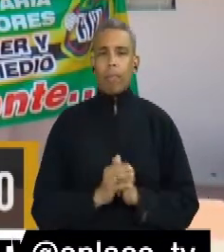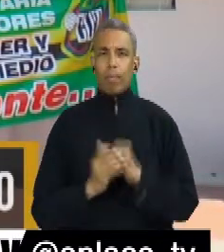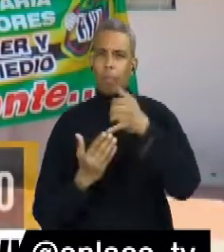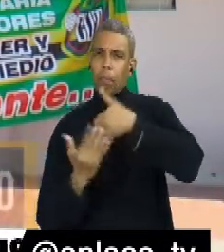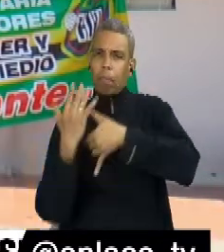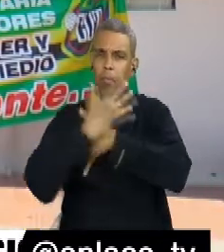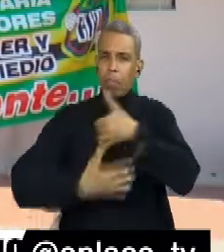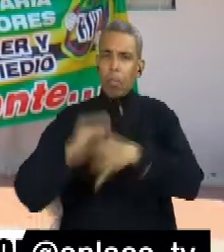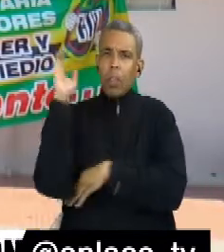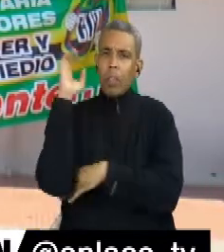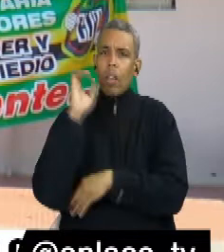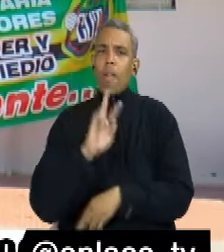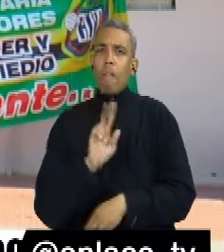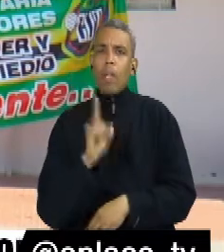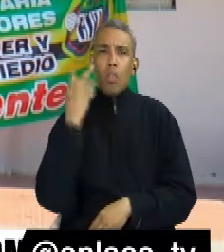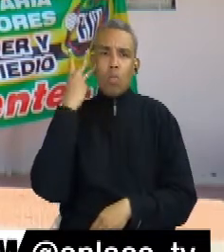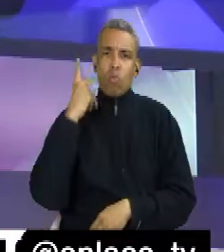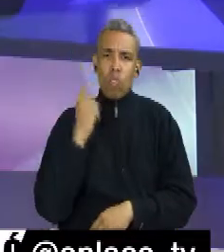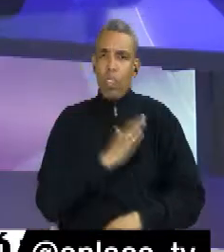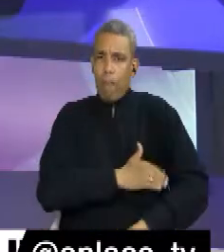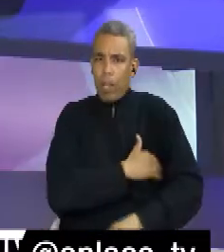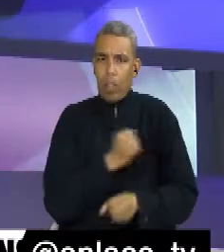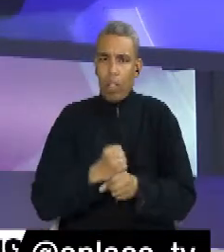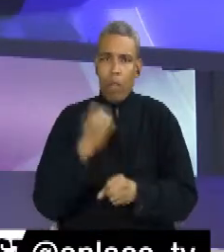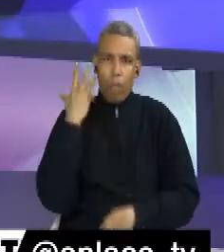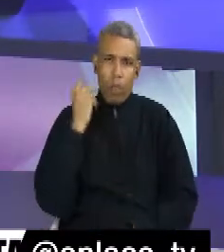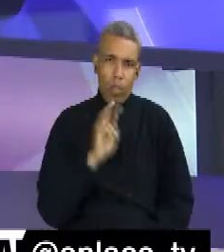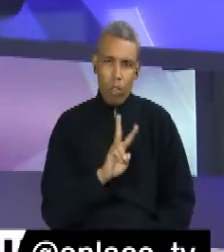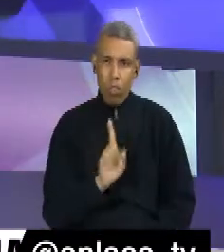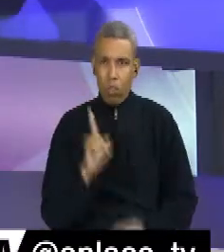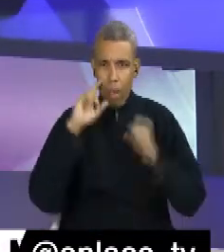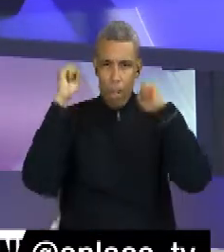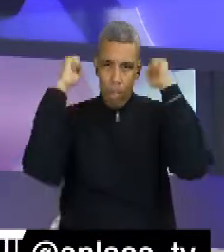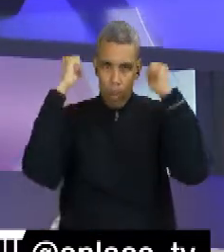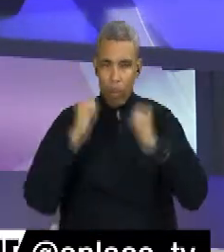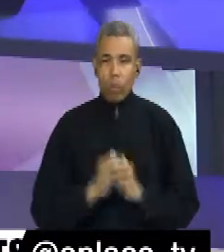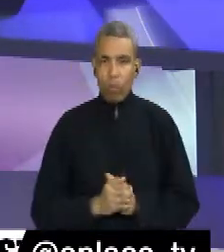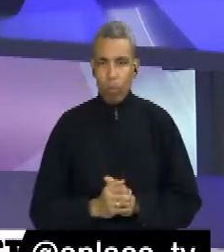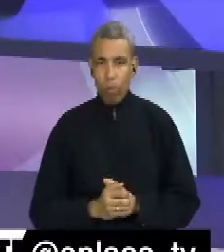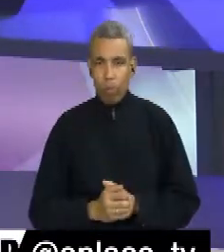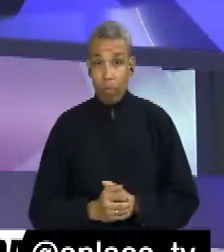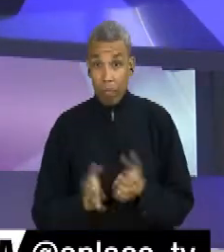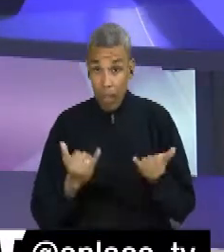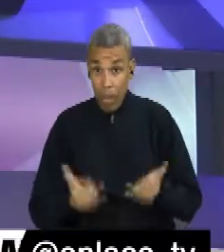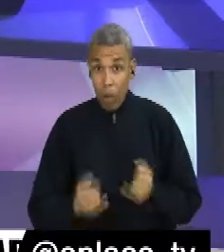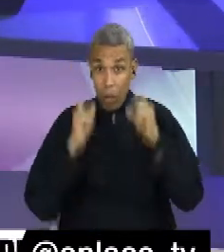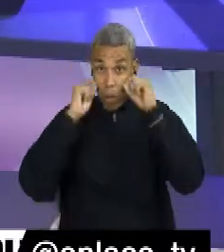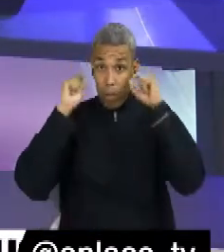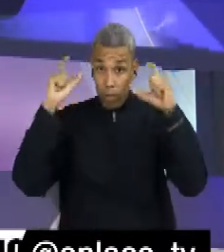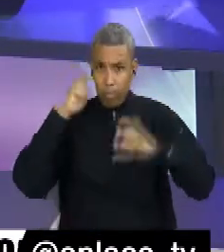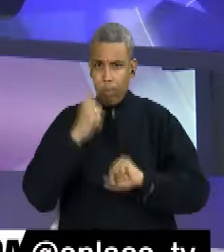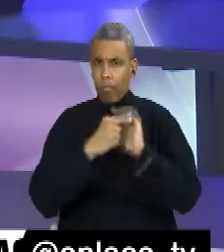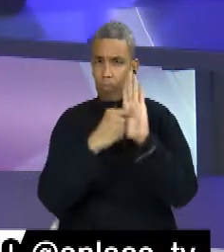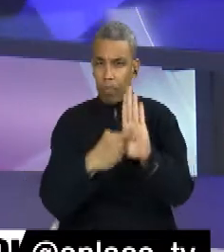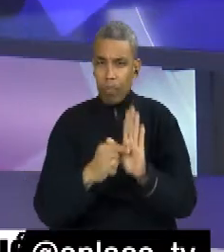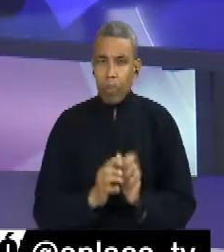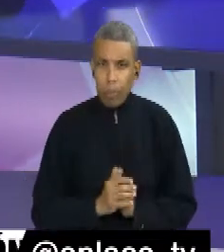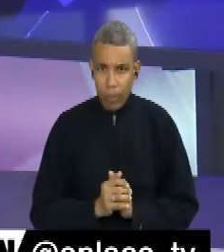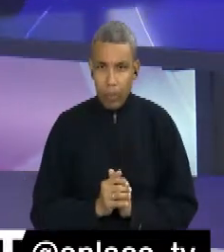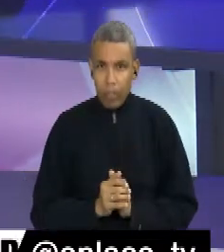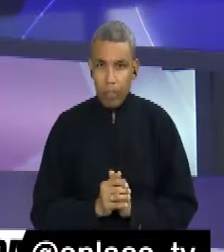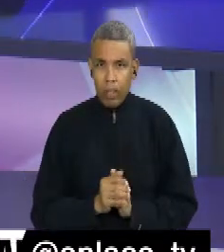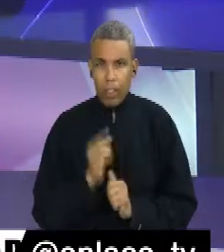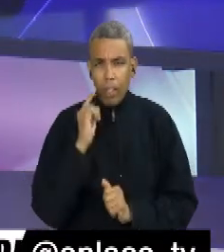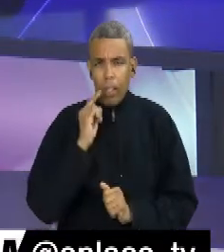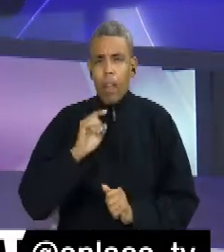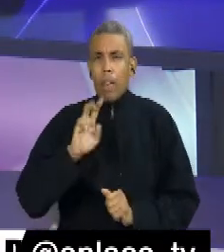ya cumplió 21 días. Y preste mucha atención a la siguiente información. Si usted consume Vitanicol